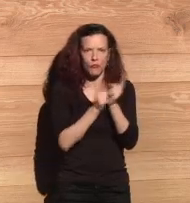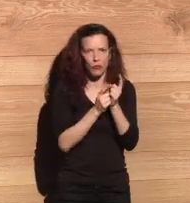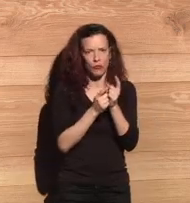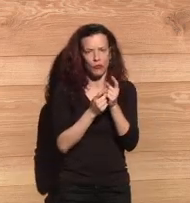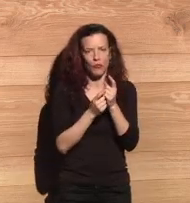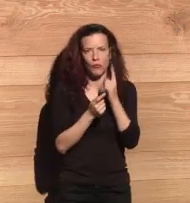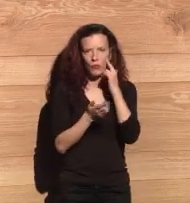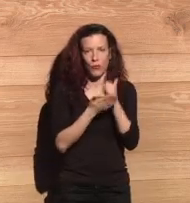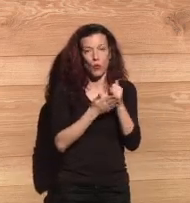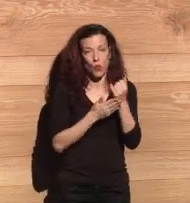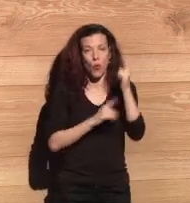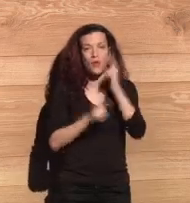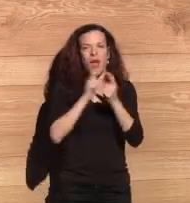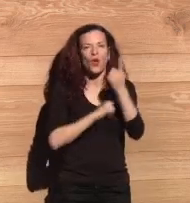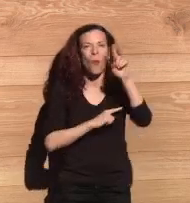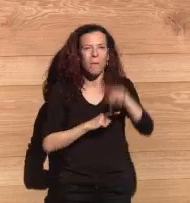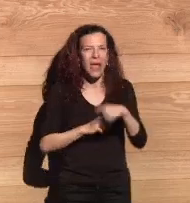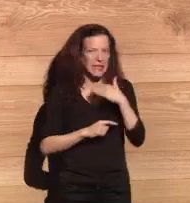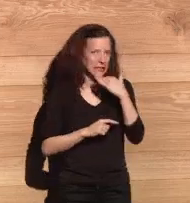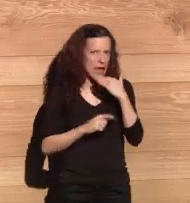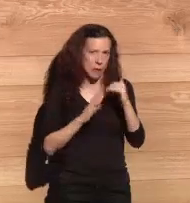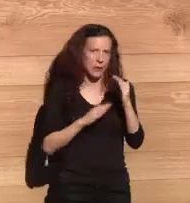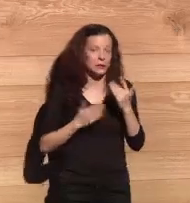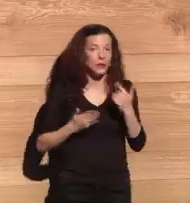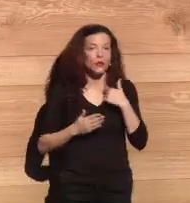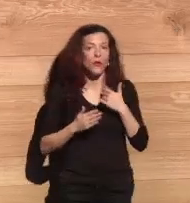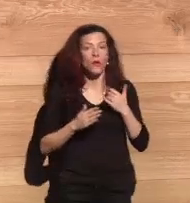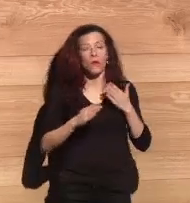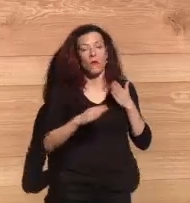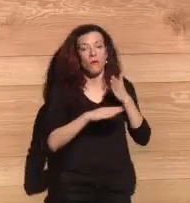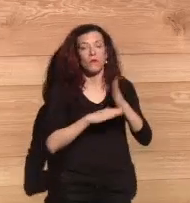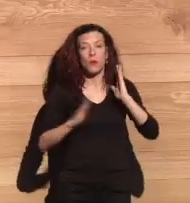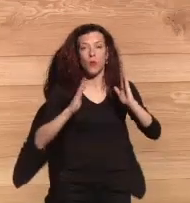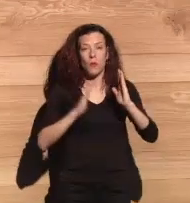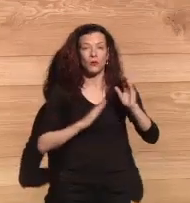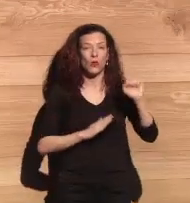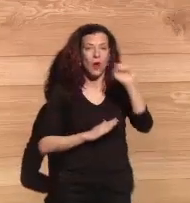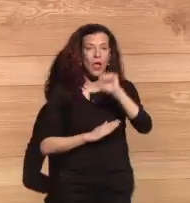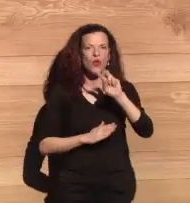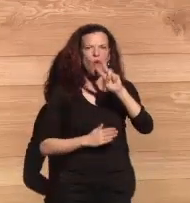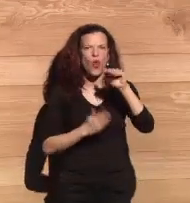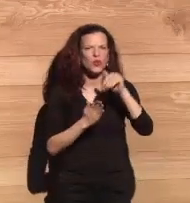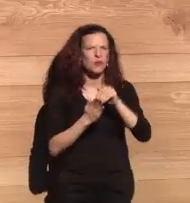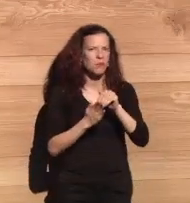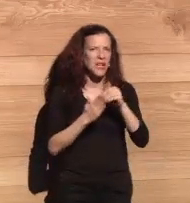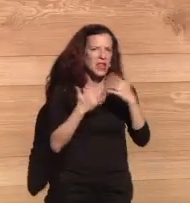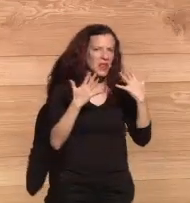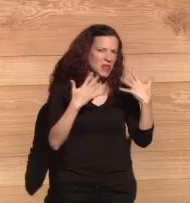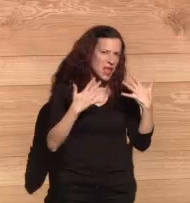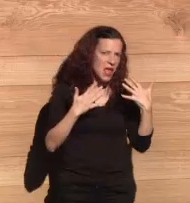un viaje de 1 mes y pico. Yo me fui para allá porque en ese momento era 2000, no me acuerdo,